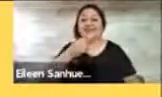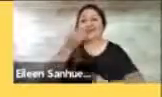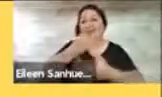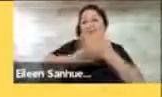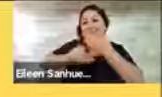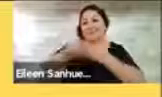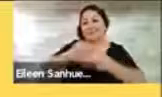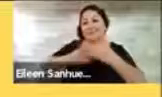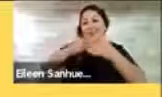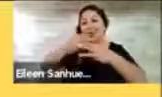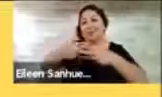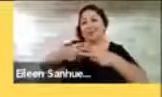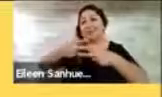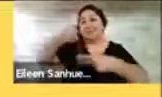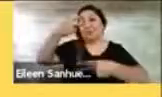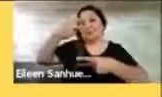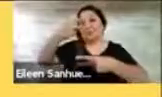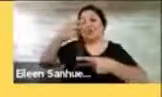el chat.